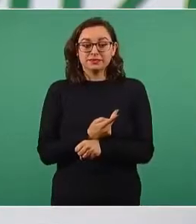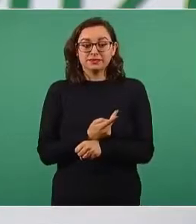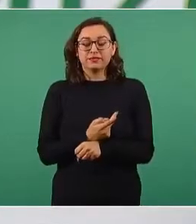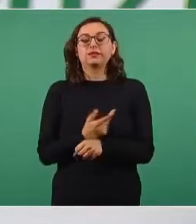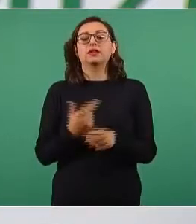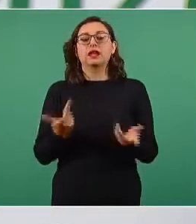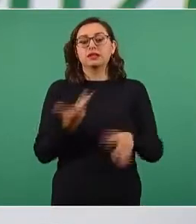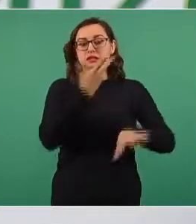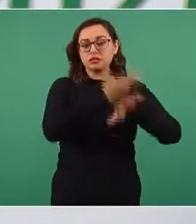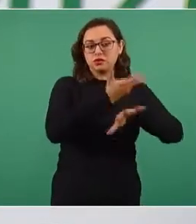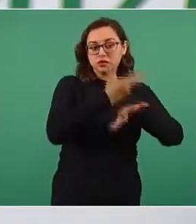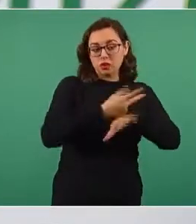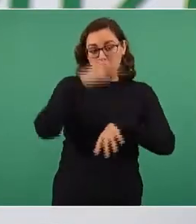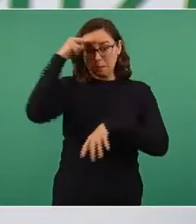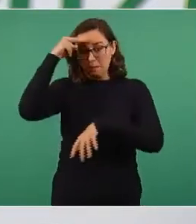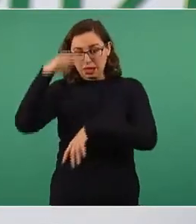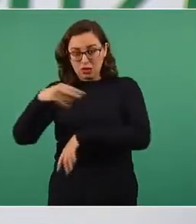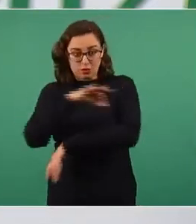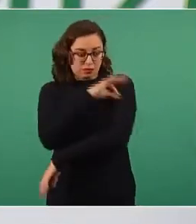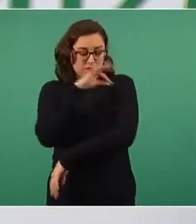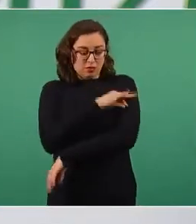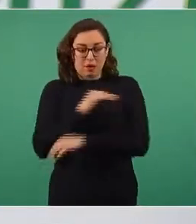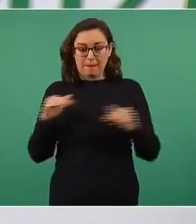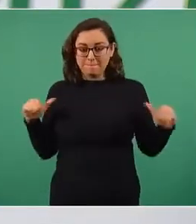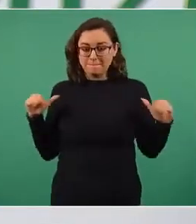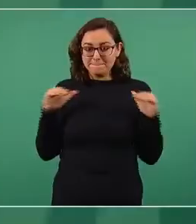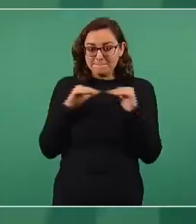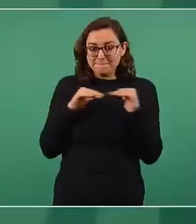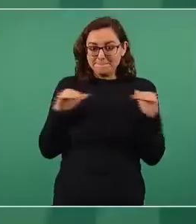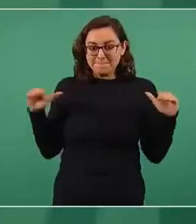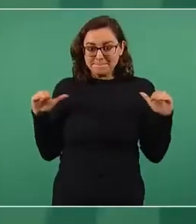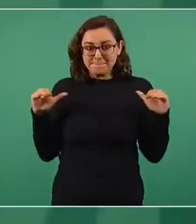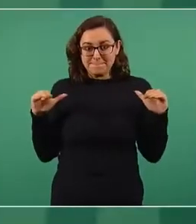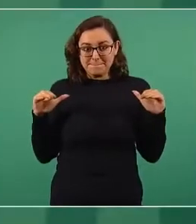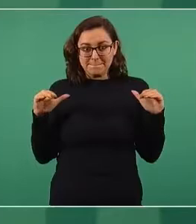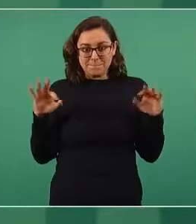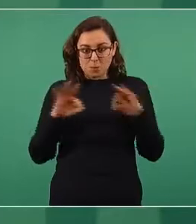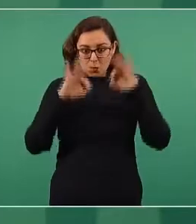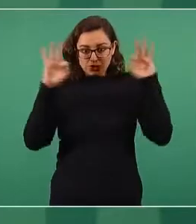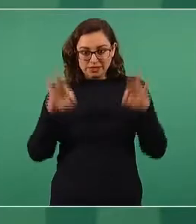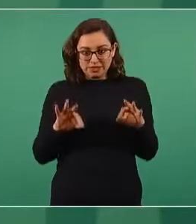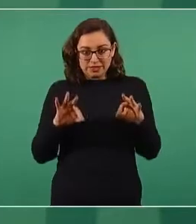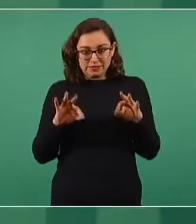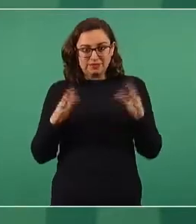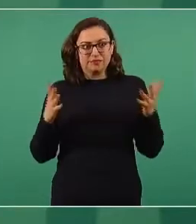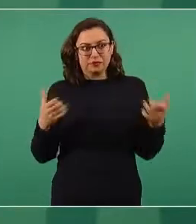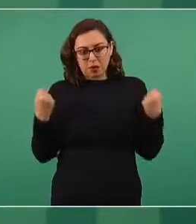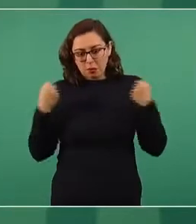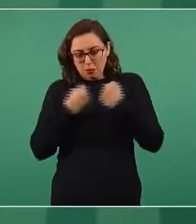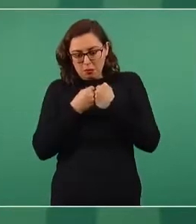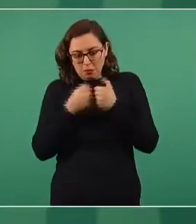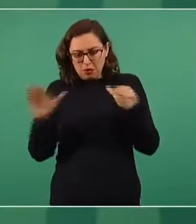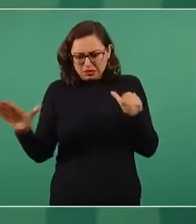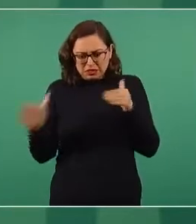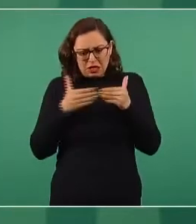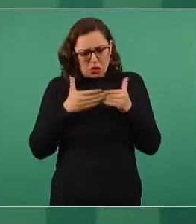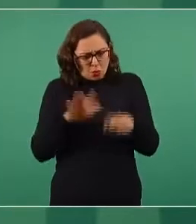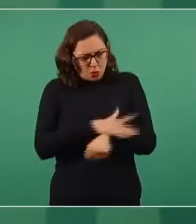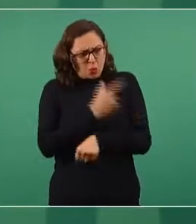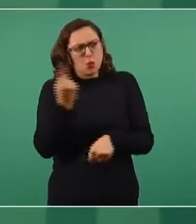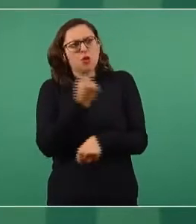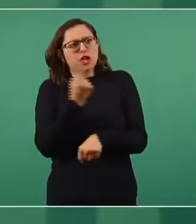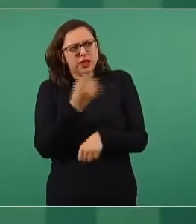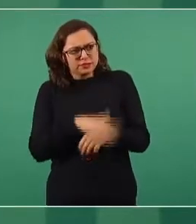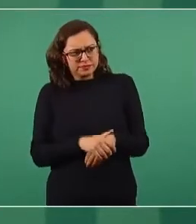Estados Unidos serían similares. Y en ese momento la pregunta sería, bueno, ¿y por qué están restringidas las actividades que tienen un